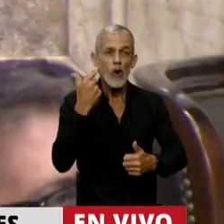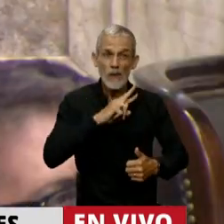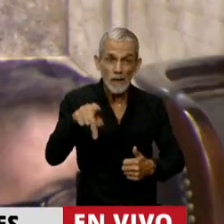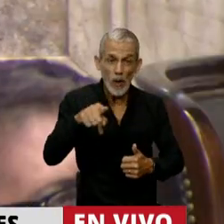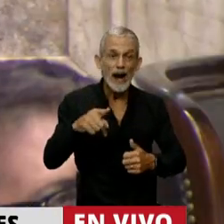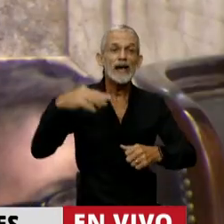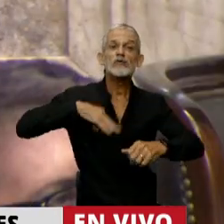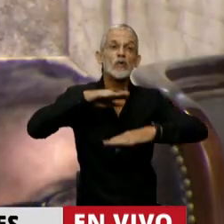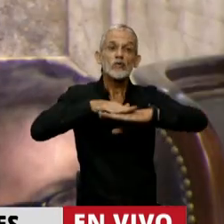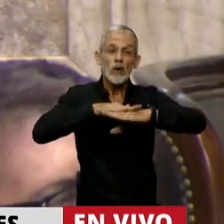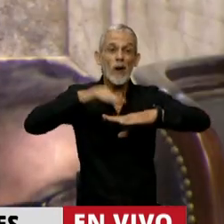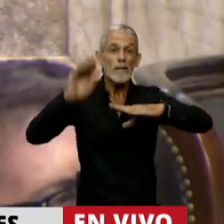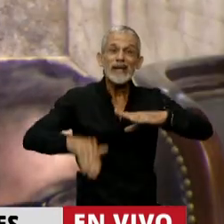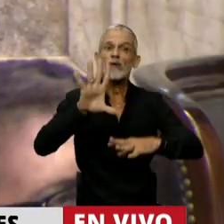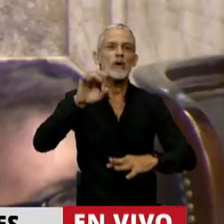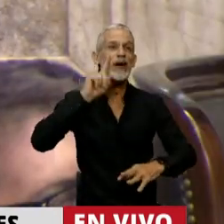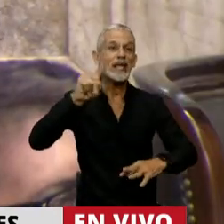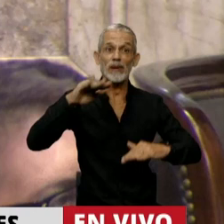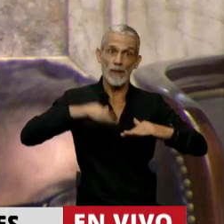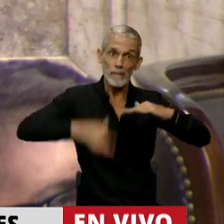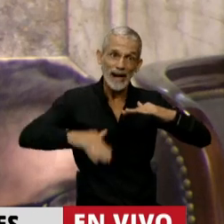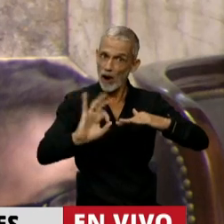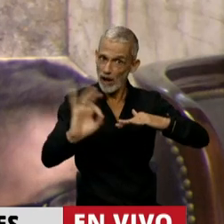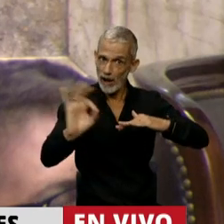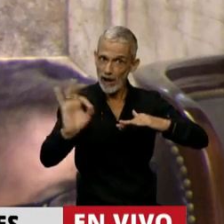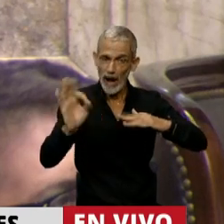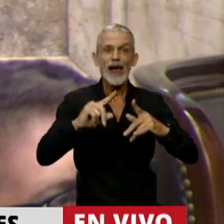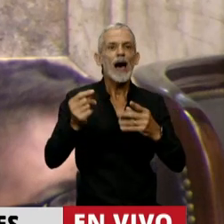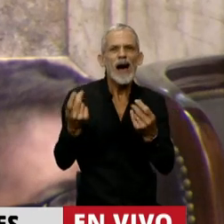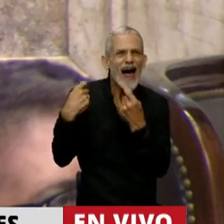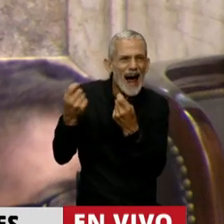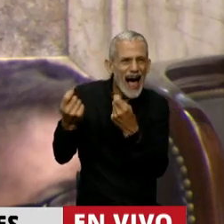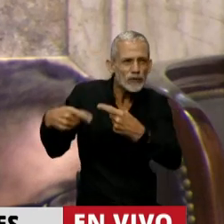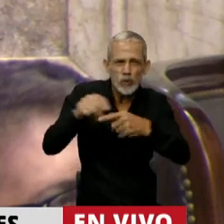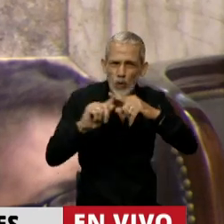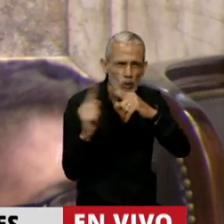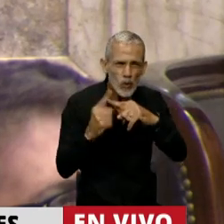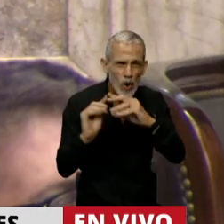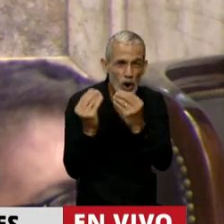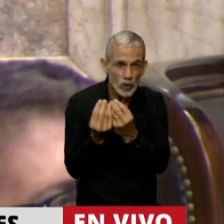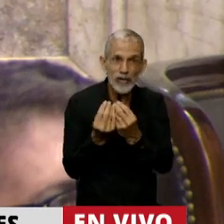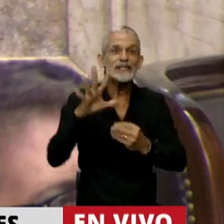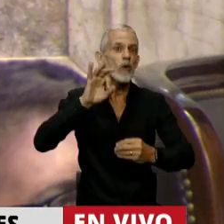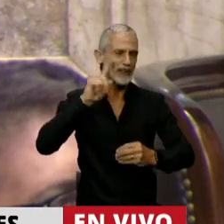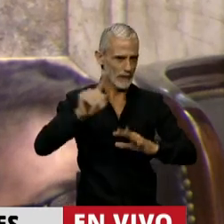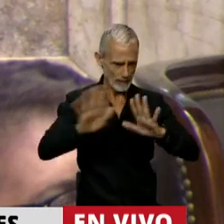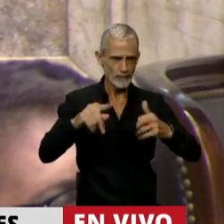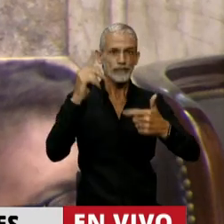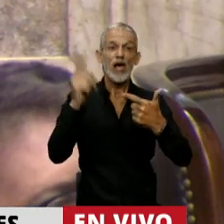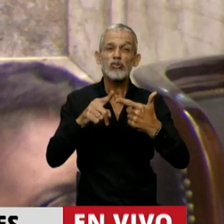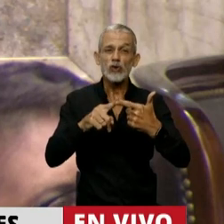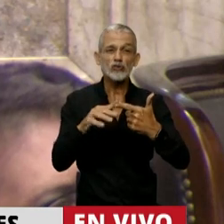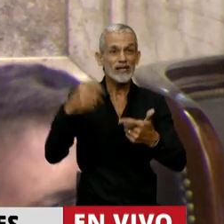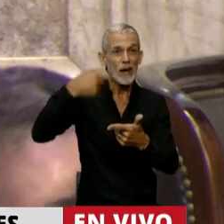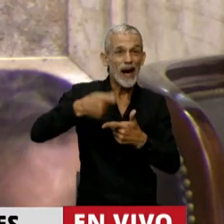jubilado perciba menos de 50.000 pesos donde está catalogada la canasta básica para la subsistencia. Punto dos, que